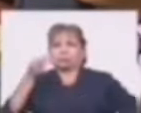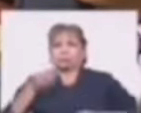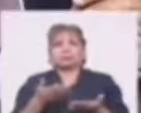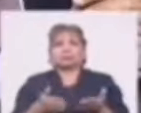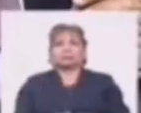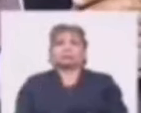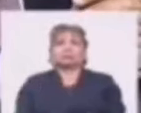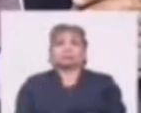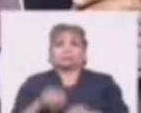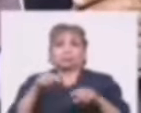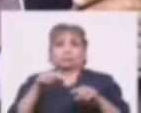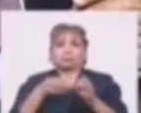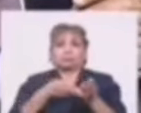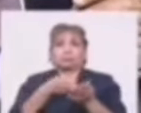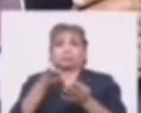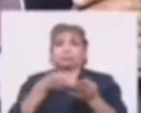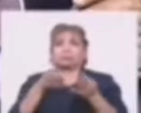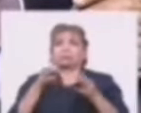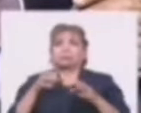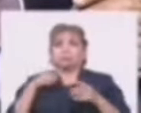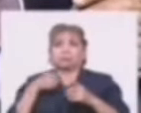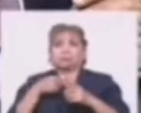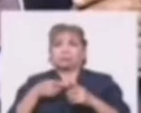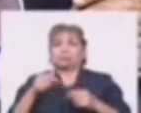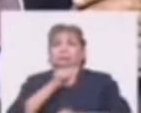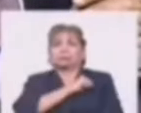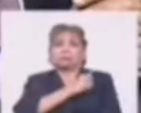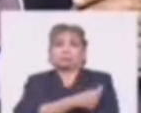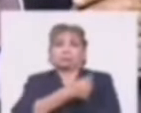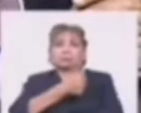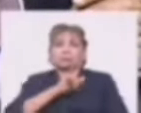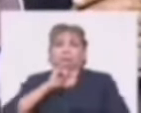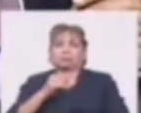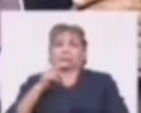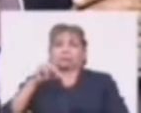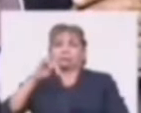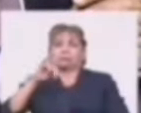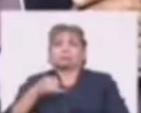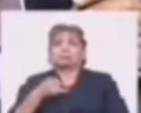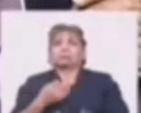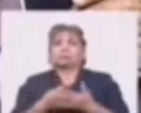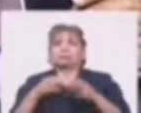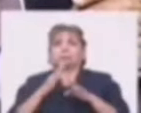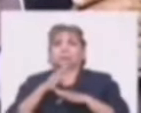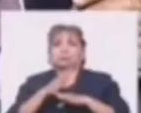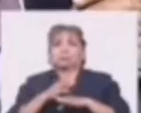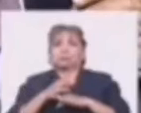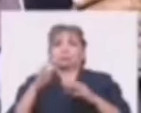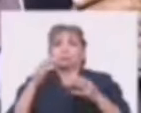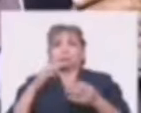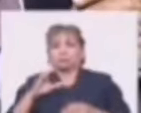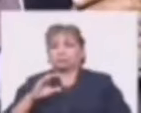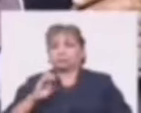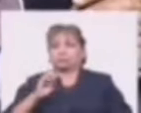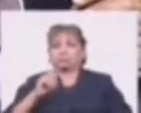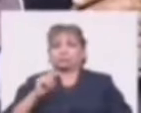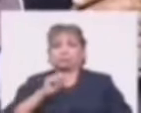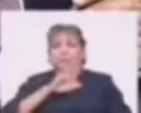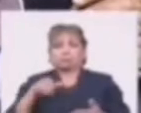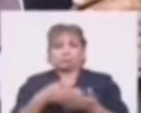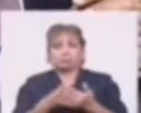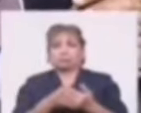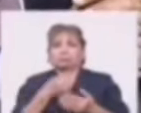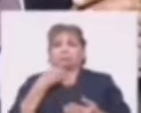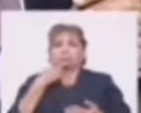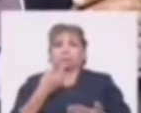Justicia. En este marco, la afectación de la autonomía de la Junta Nacional de Justicia a través del cese masivo de sus miembros